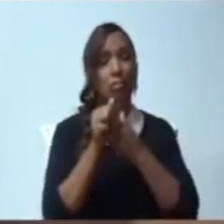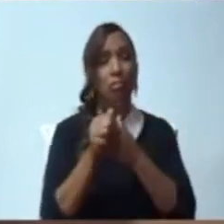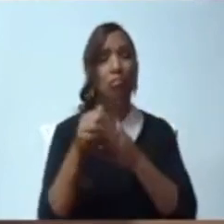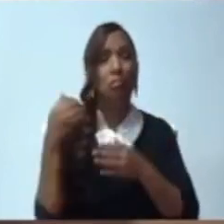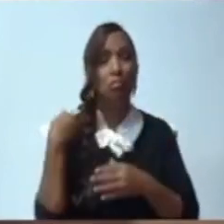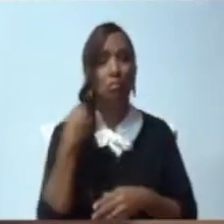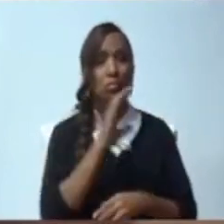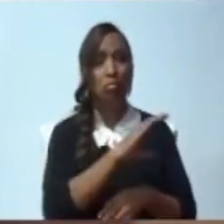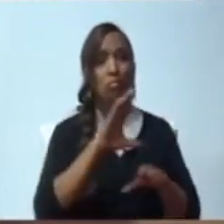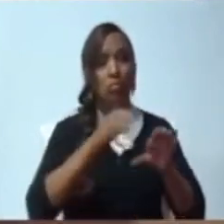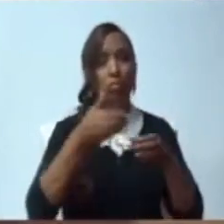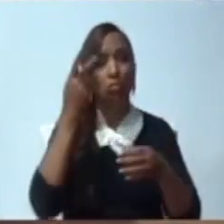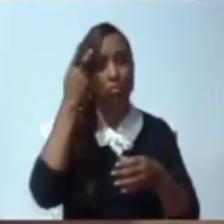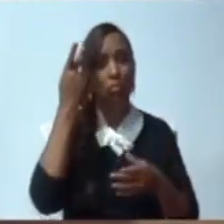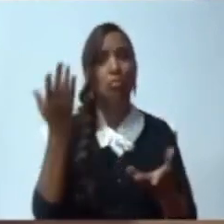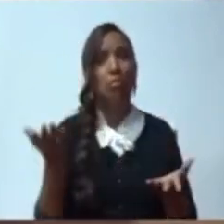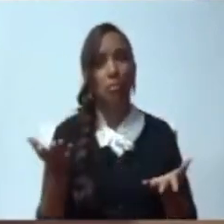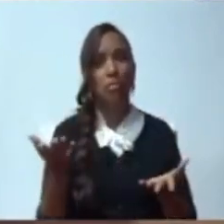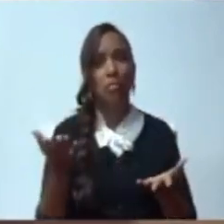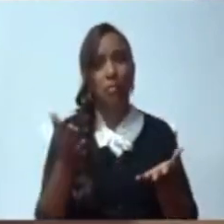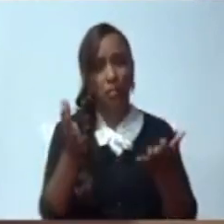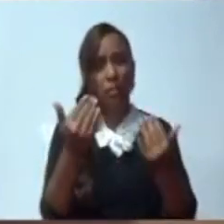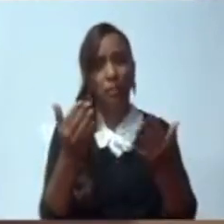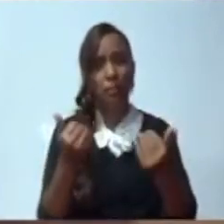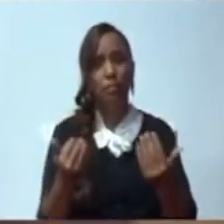Ya, ahora sí.